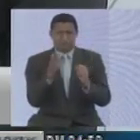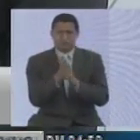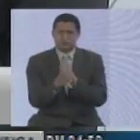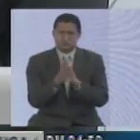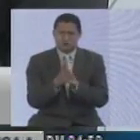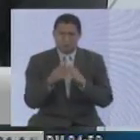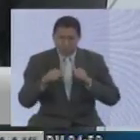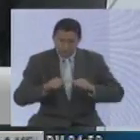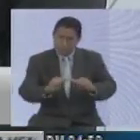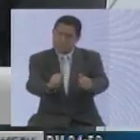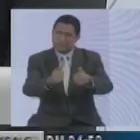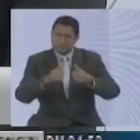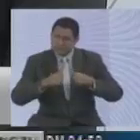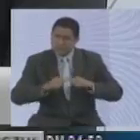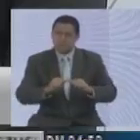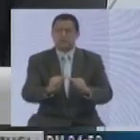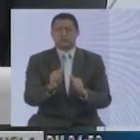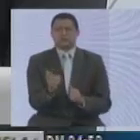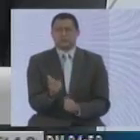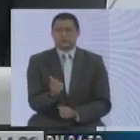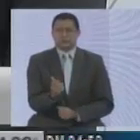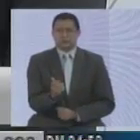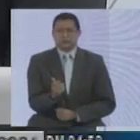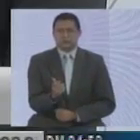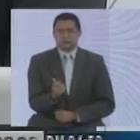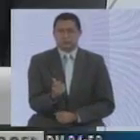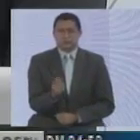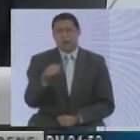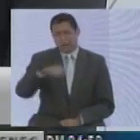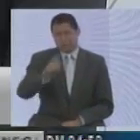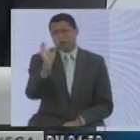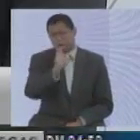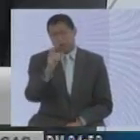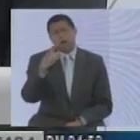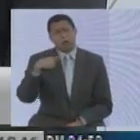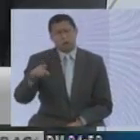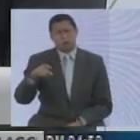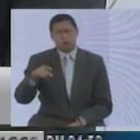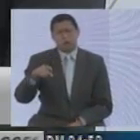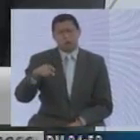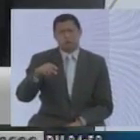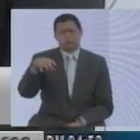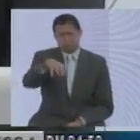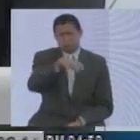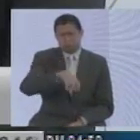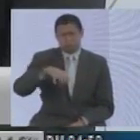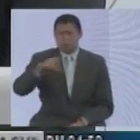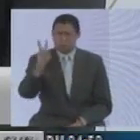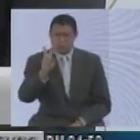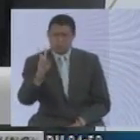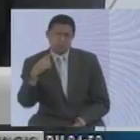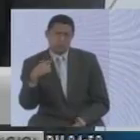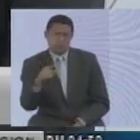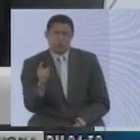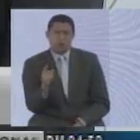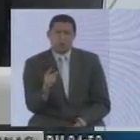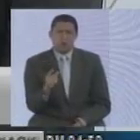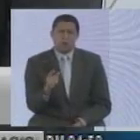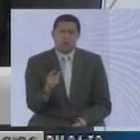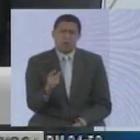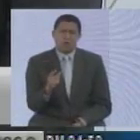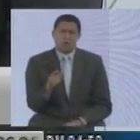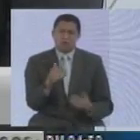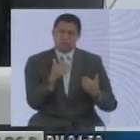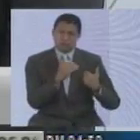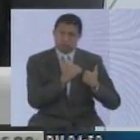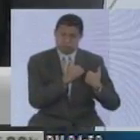fisiatría y aquí en caracas y en otras partes de venezuela donde se